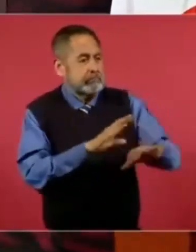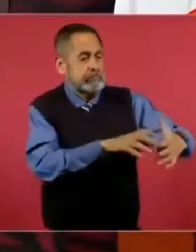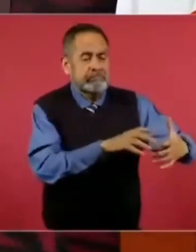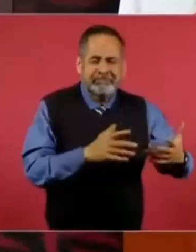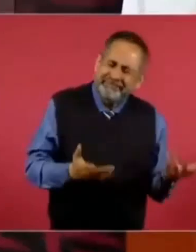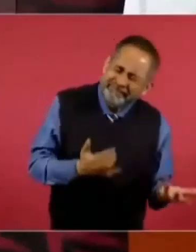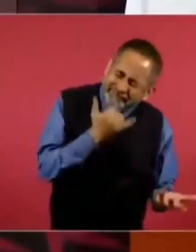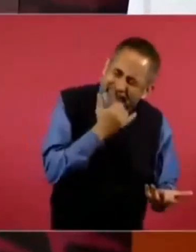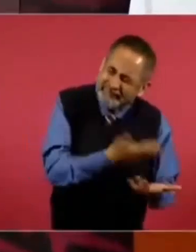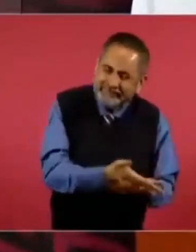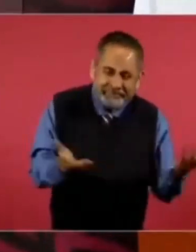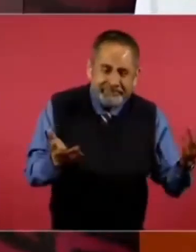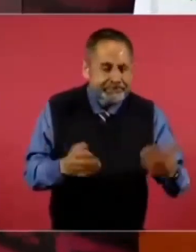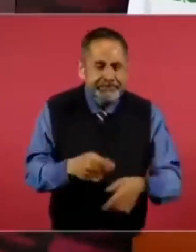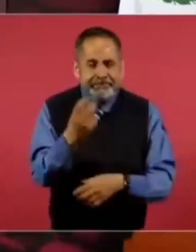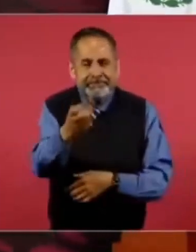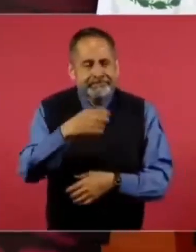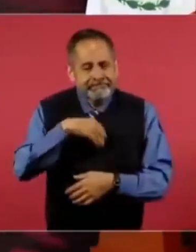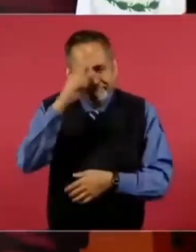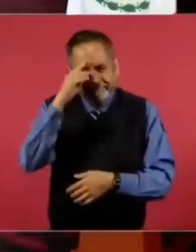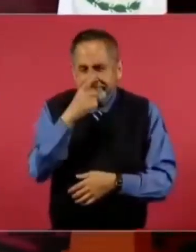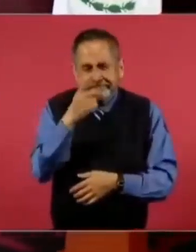Por eso digo,